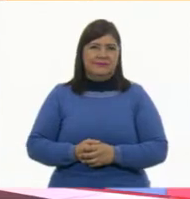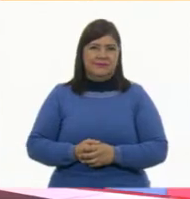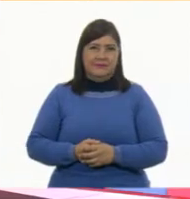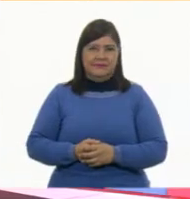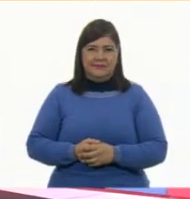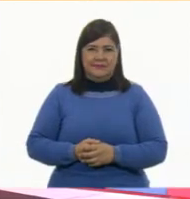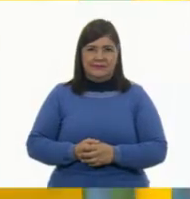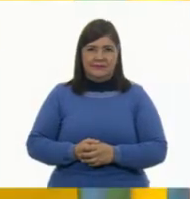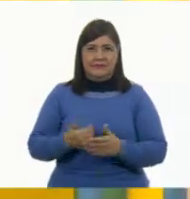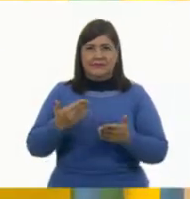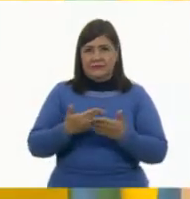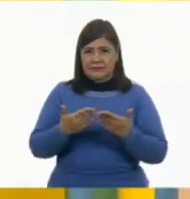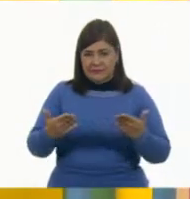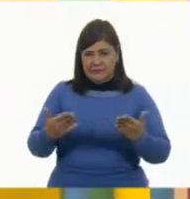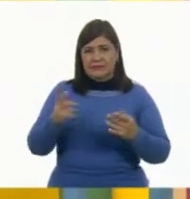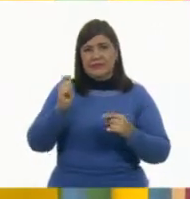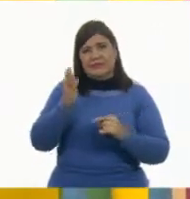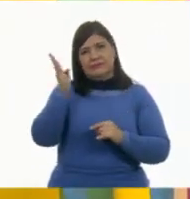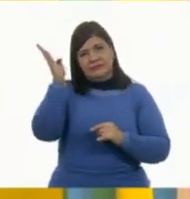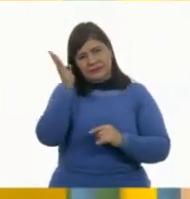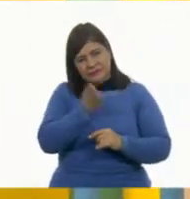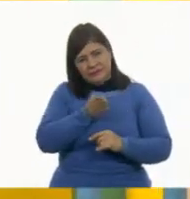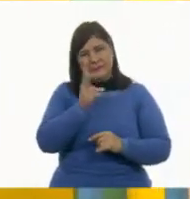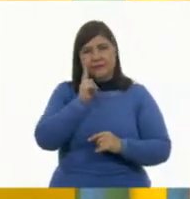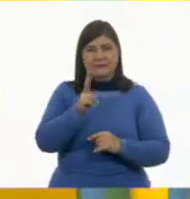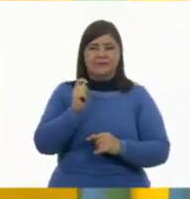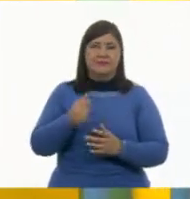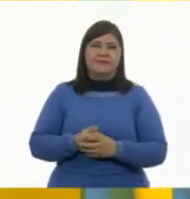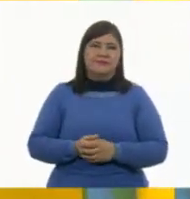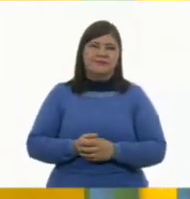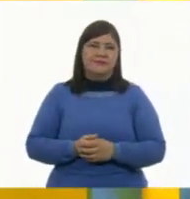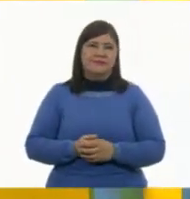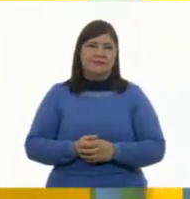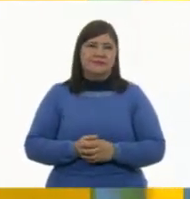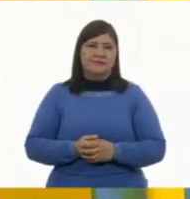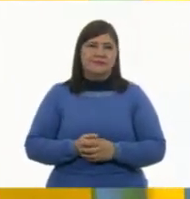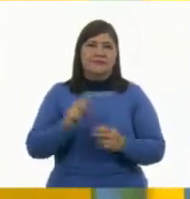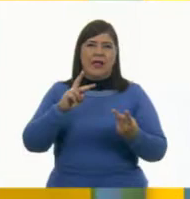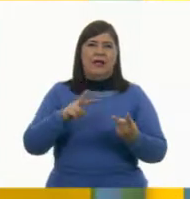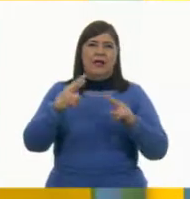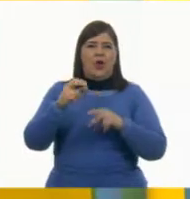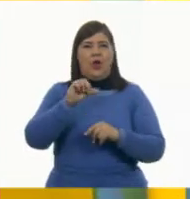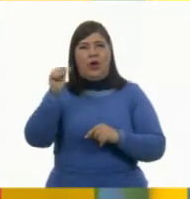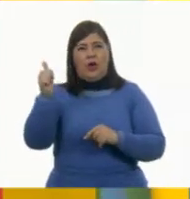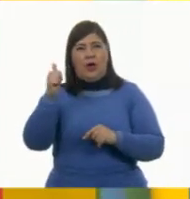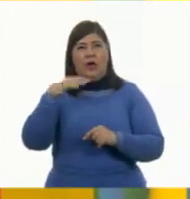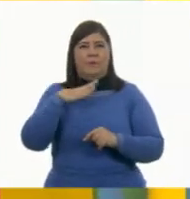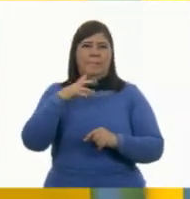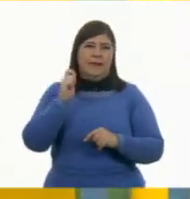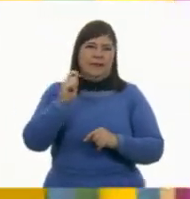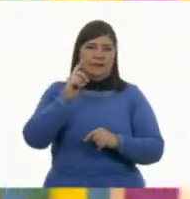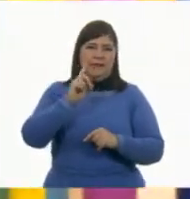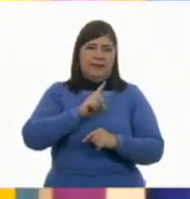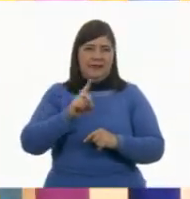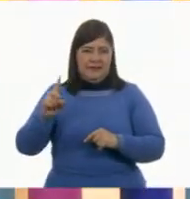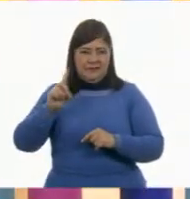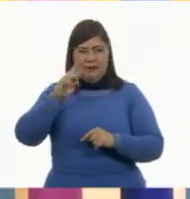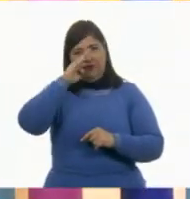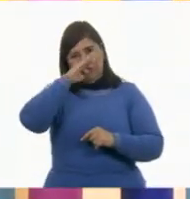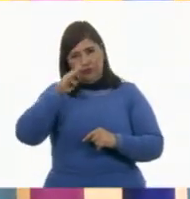Y ahora en diagonal. Diagonal hacia abajo. Hacia abajo. Ah, pero era hacia el otro lado. Diagonal hacia la derecha. Cierto.